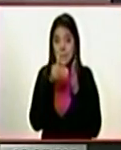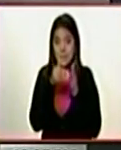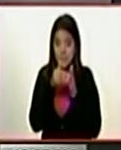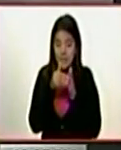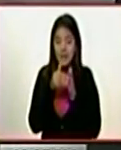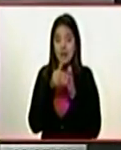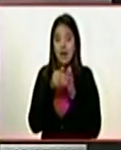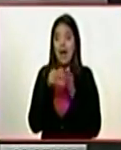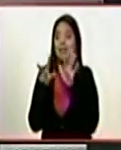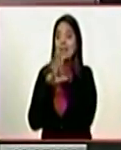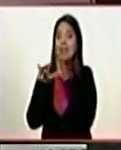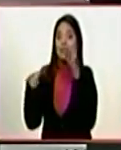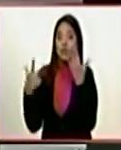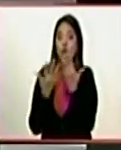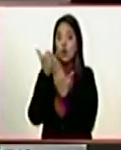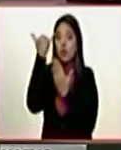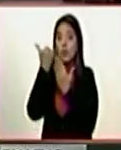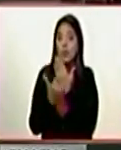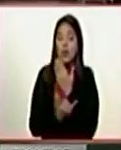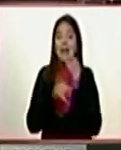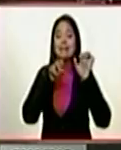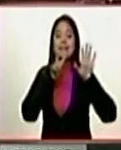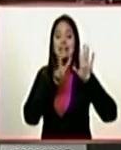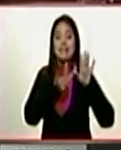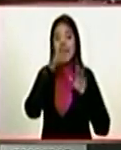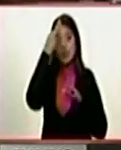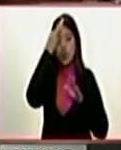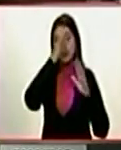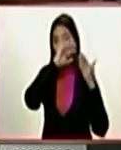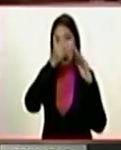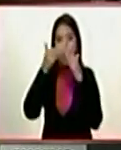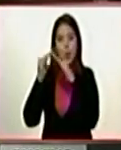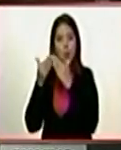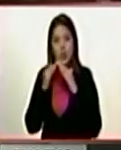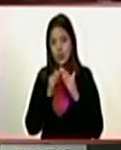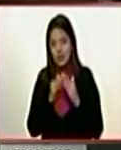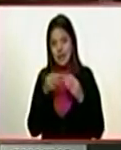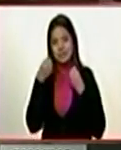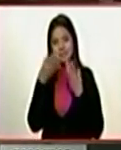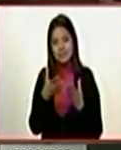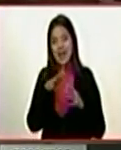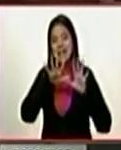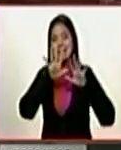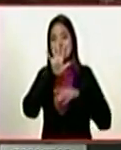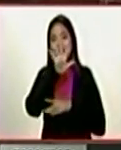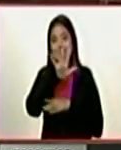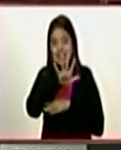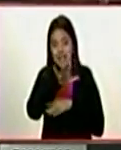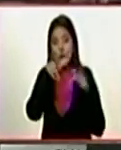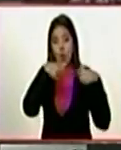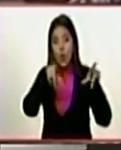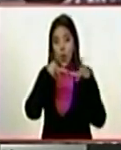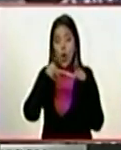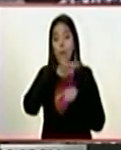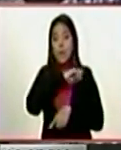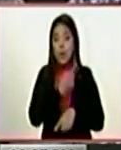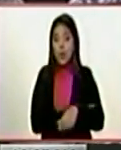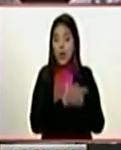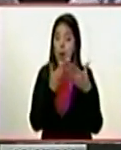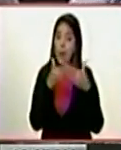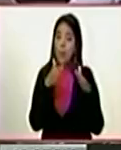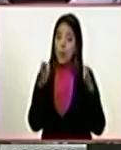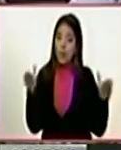18 proyectos para 7 consejos comunales beneficiados en 5 sectores. El poder popular,